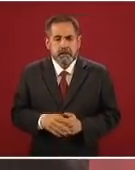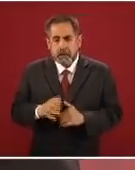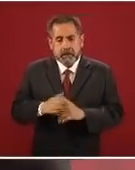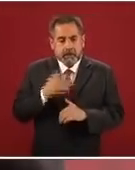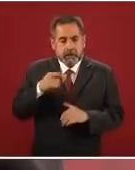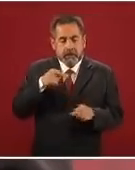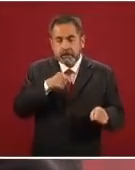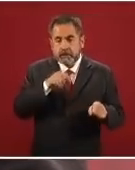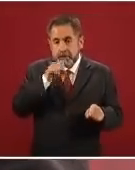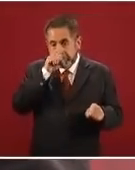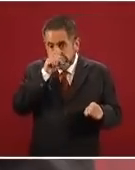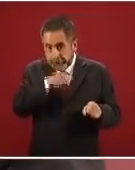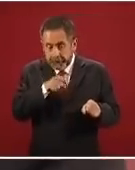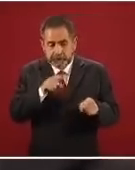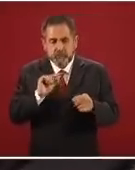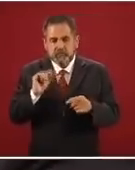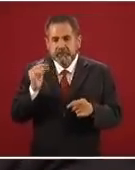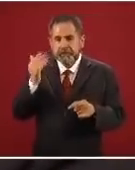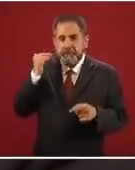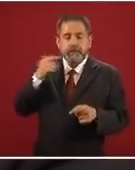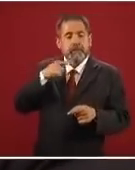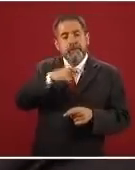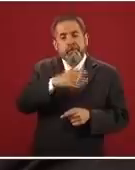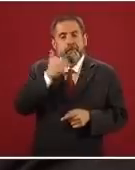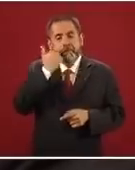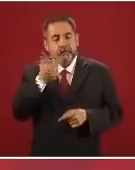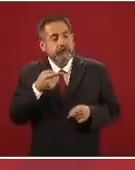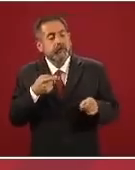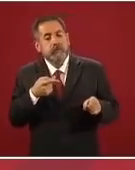porque hace poco quisieron